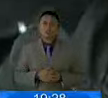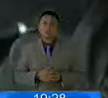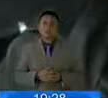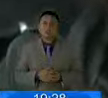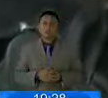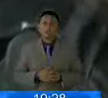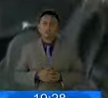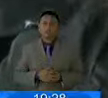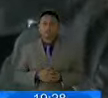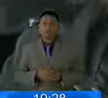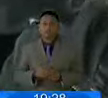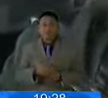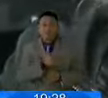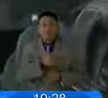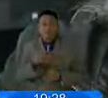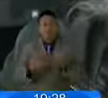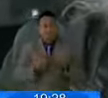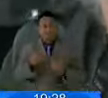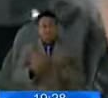Muy contenta.